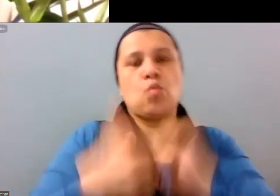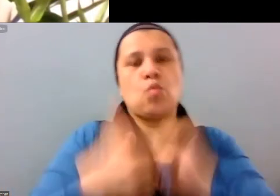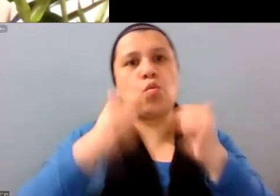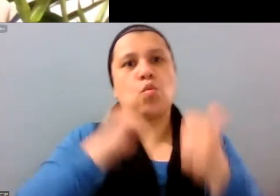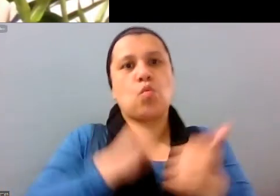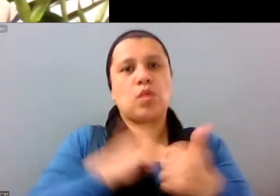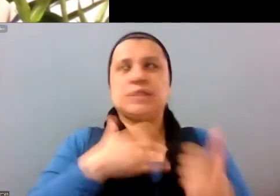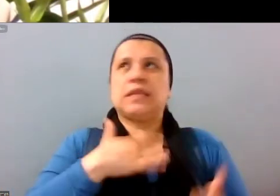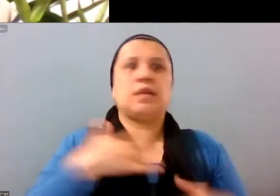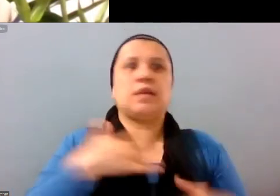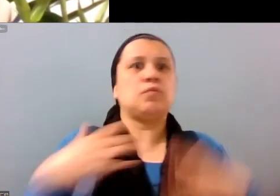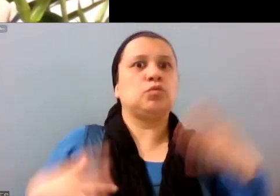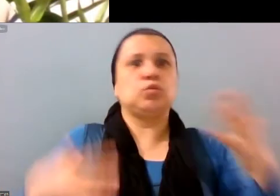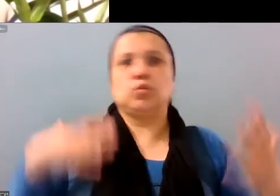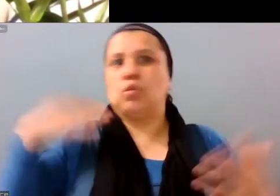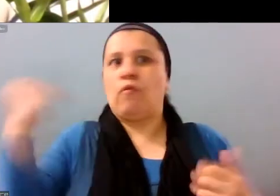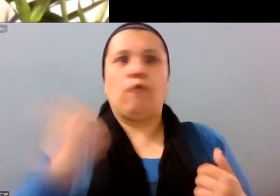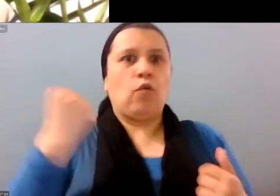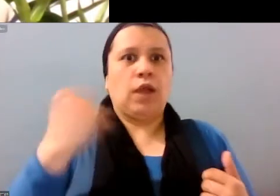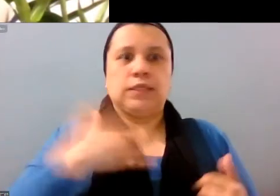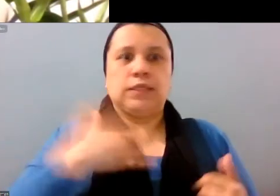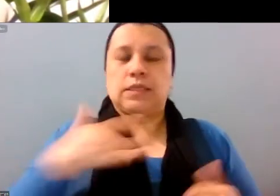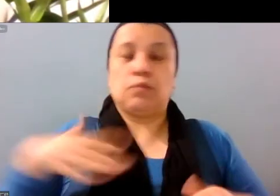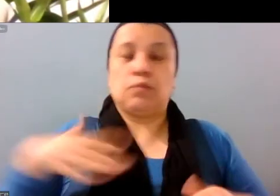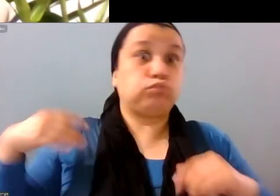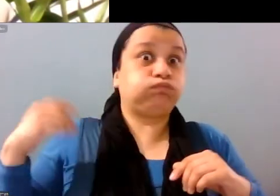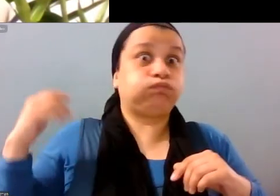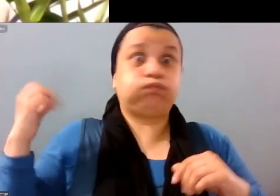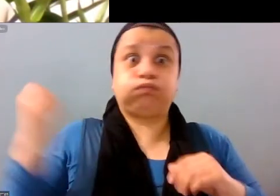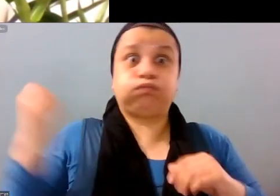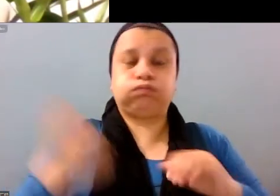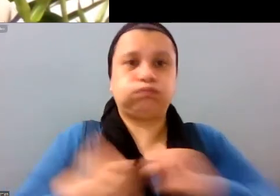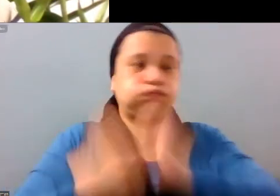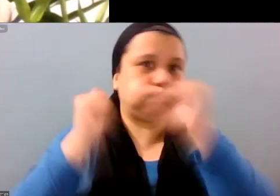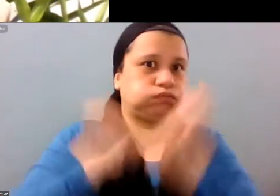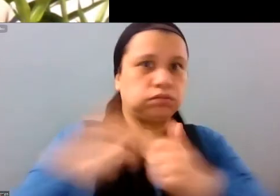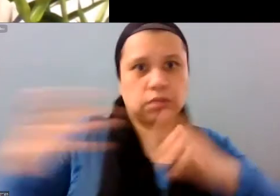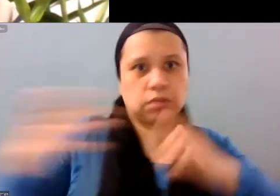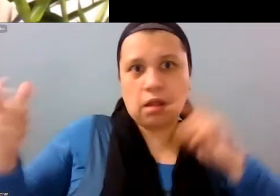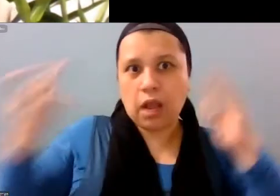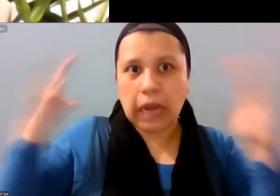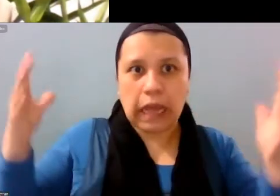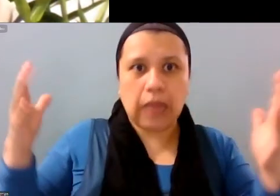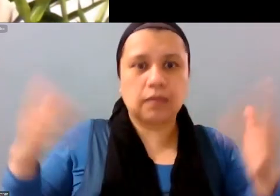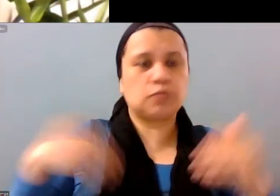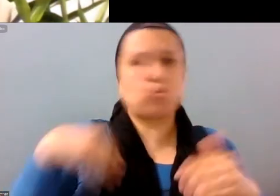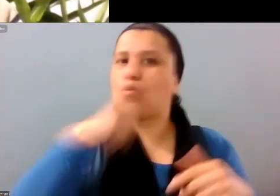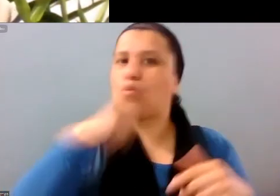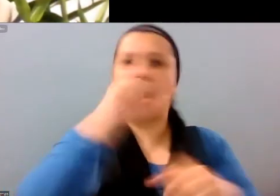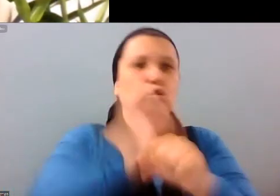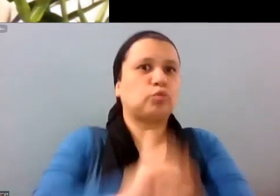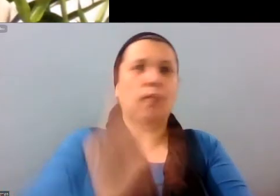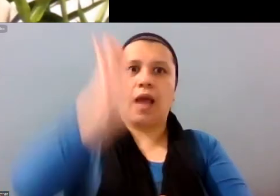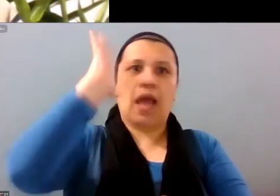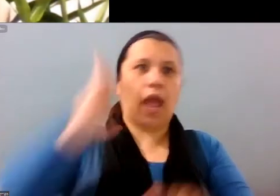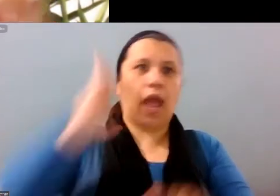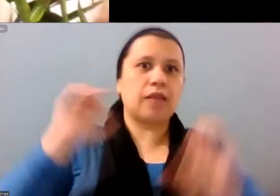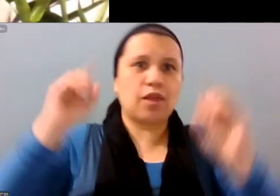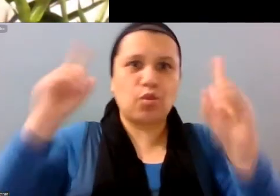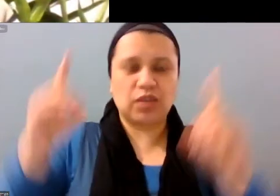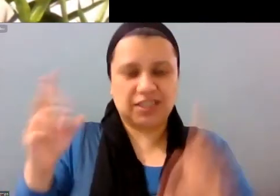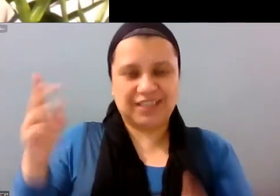muy fuerte y lo sentimos muy radical porque no estábamos acostumbrados a una educación que involucrara las herramientas tecnológicas dentro de